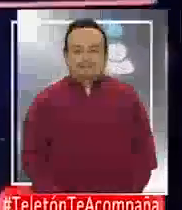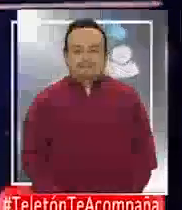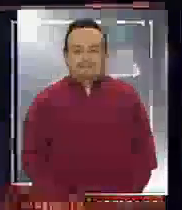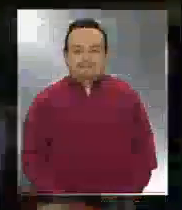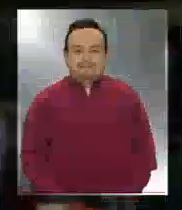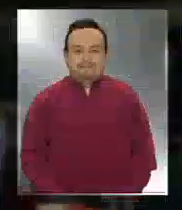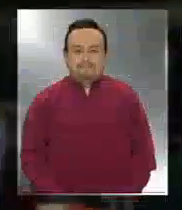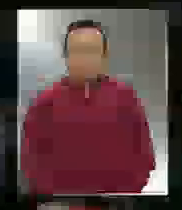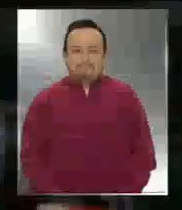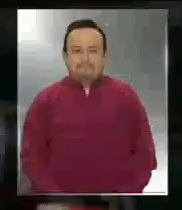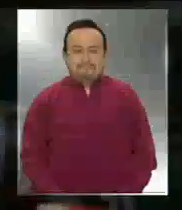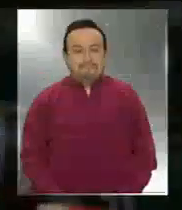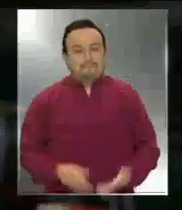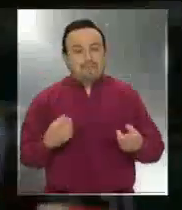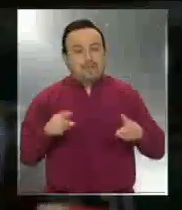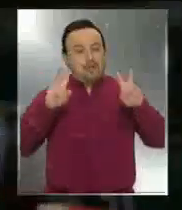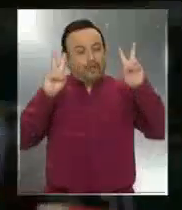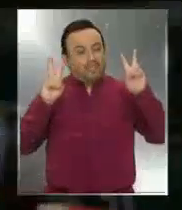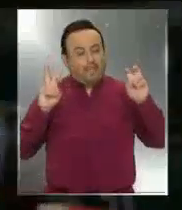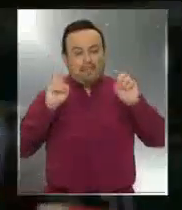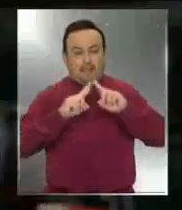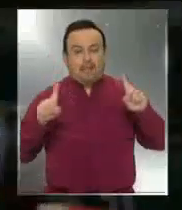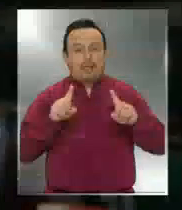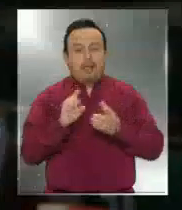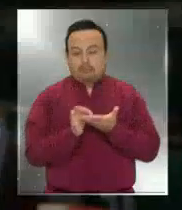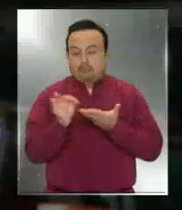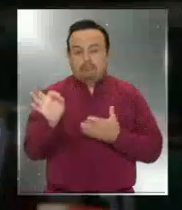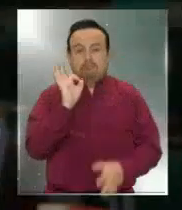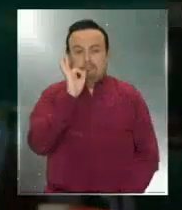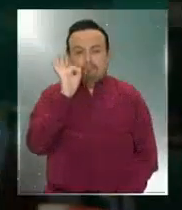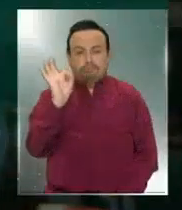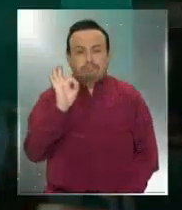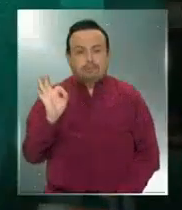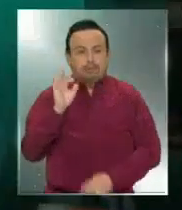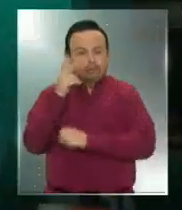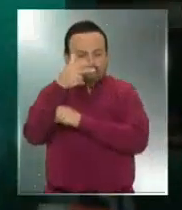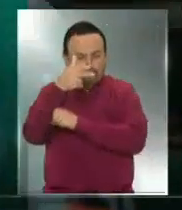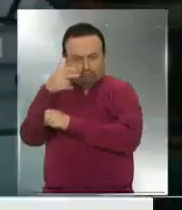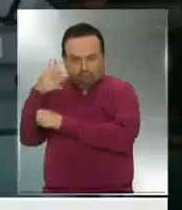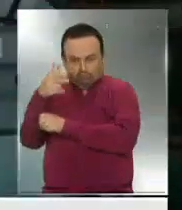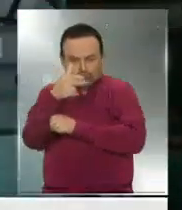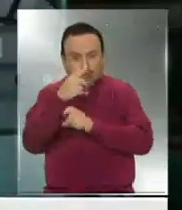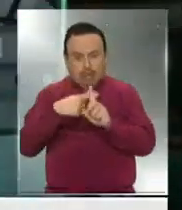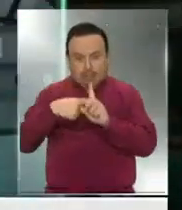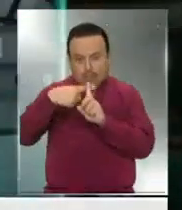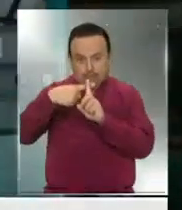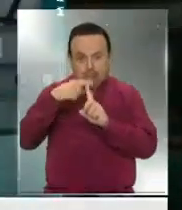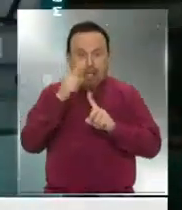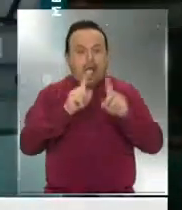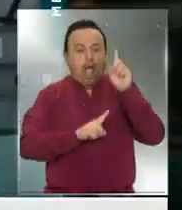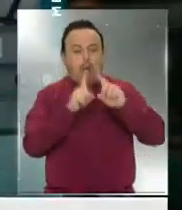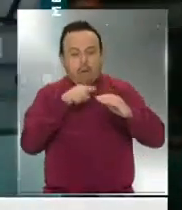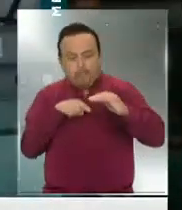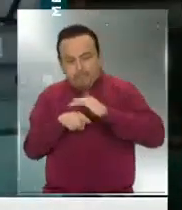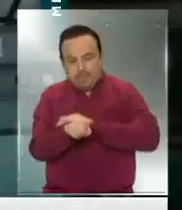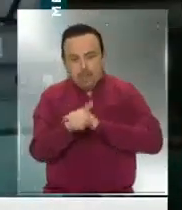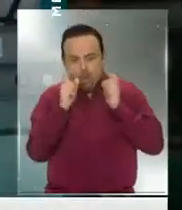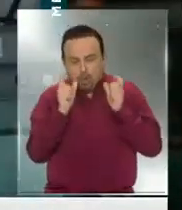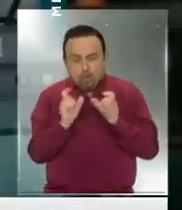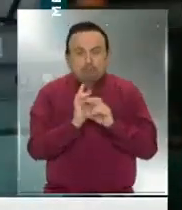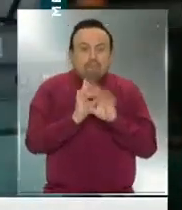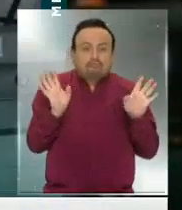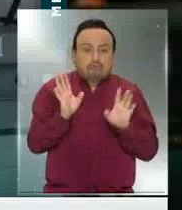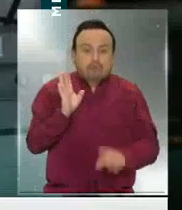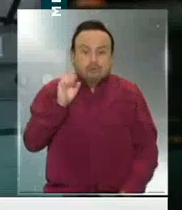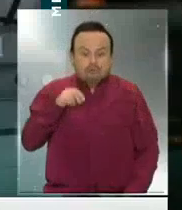593.204. En otros temas, la comuna de Las Condes va a instalar cámaras térmicas en algunas estaciones del metro para controlar el ingreso de posibles